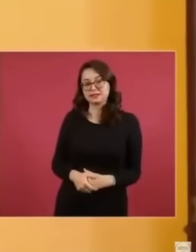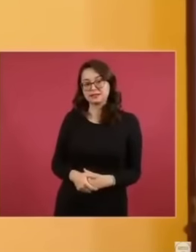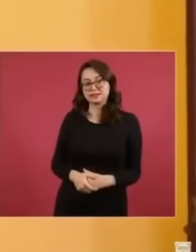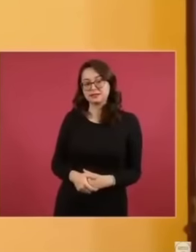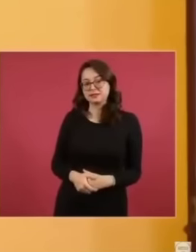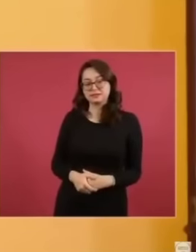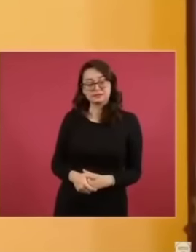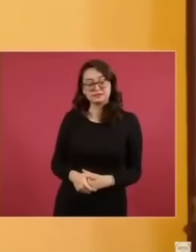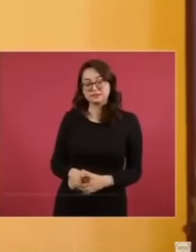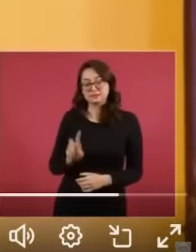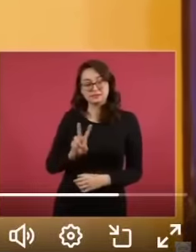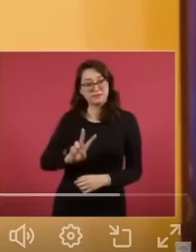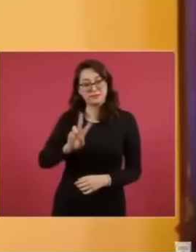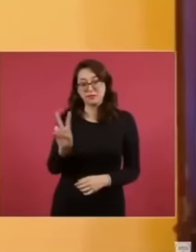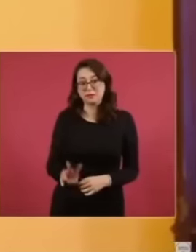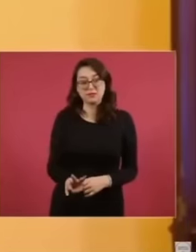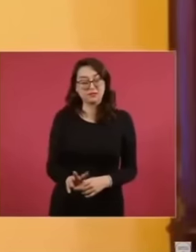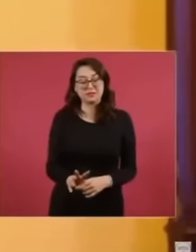que este tipo